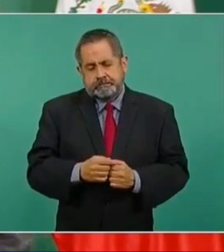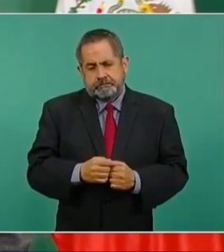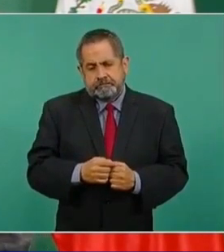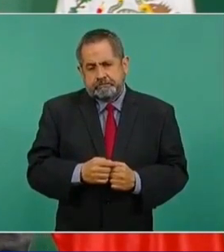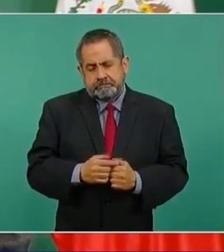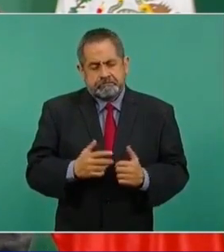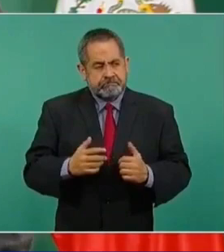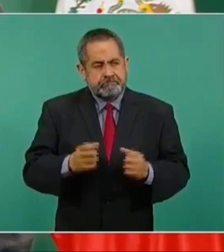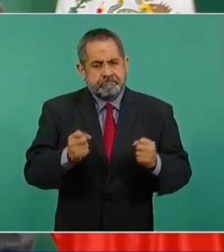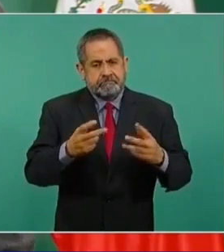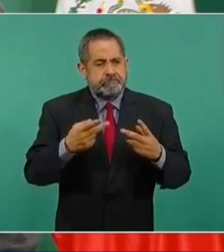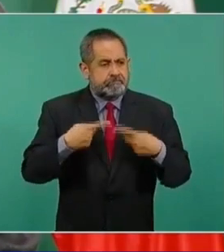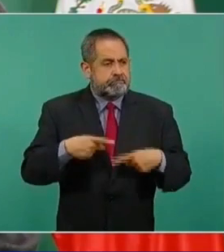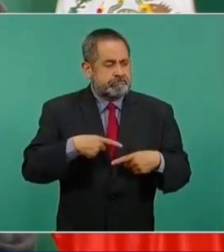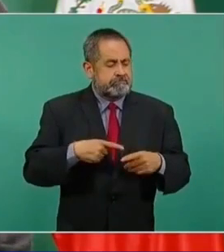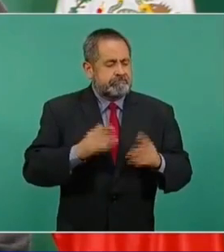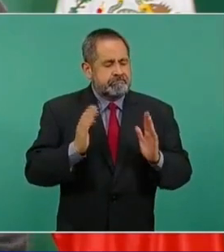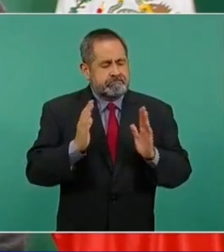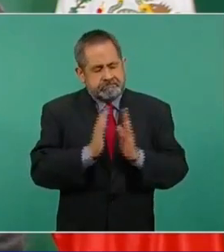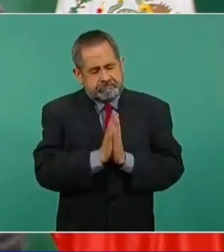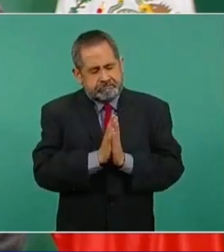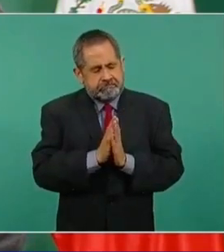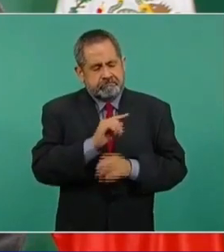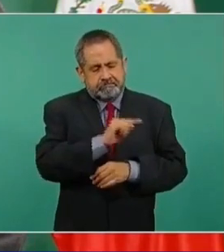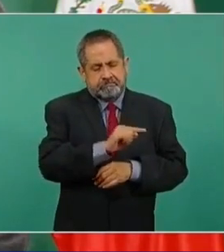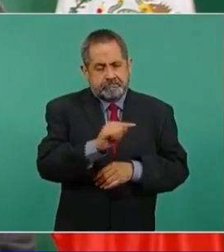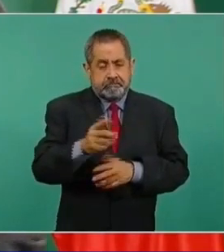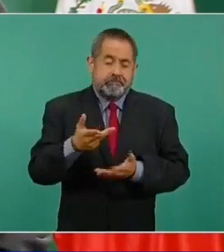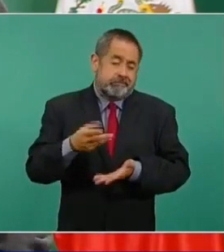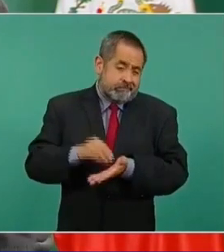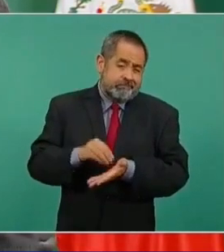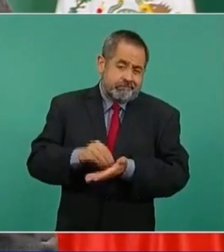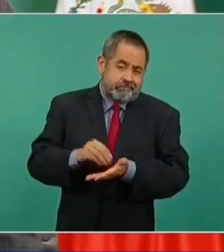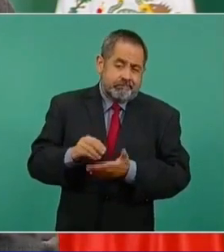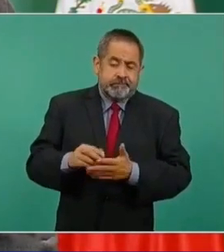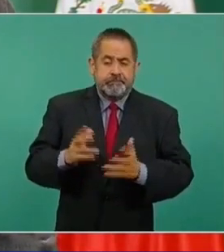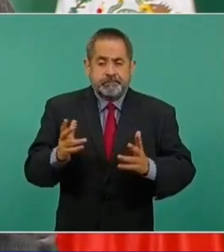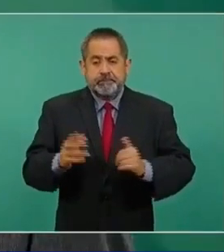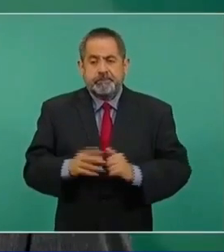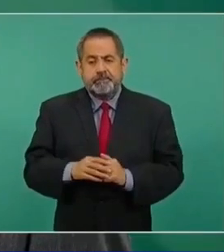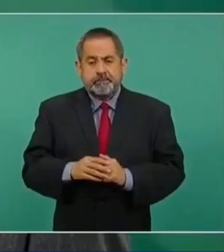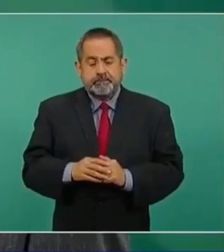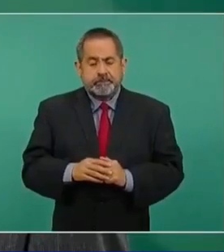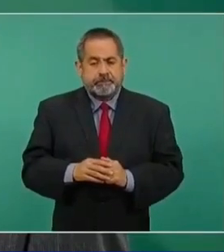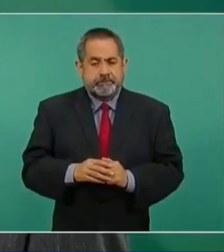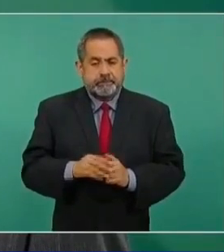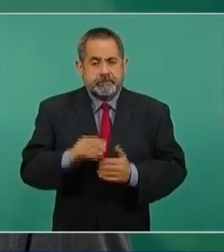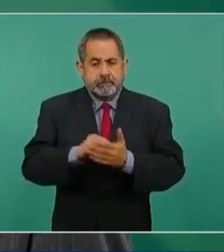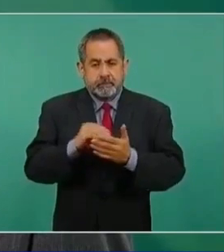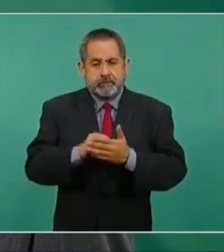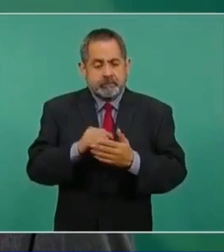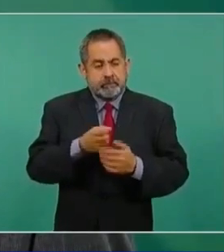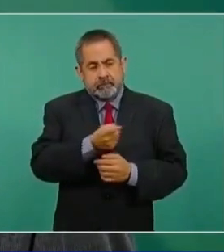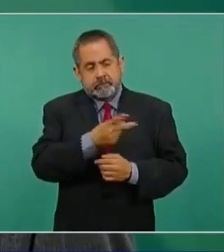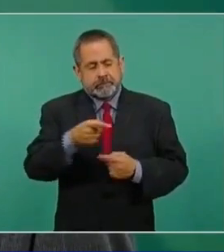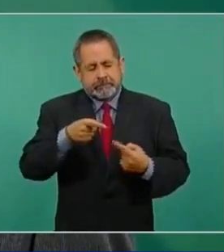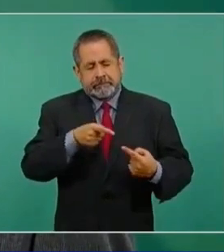muchos fallecidos, todavía están perdiendo la vida.